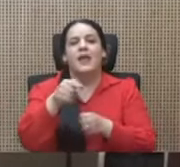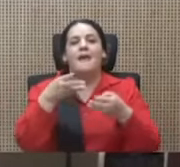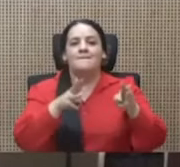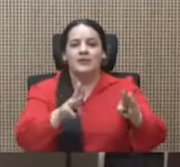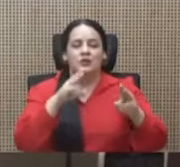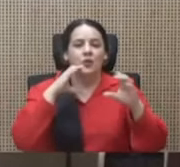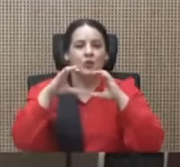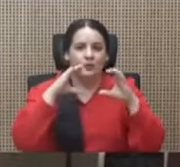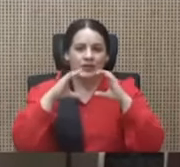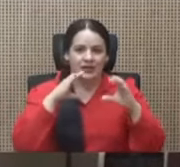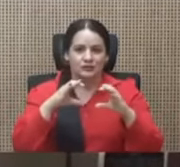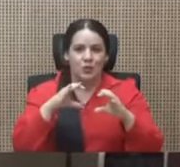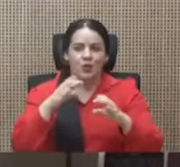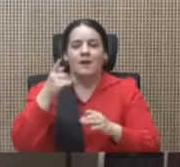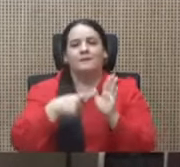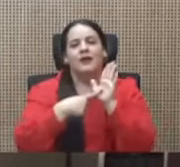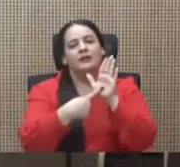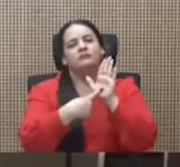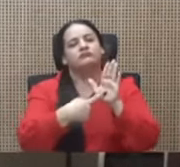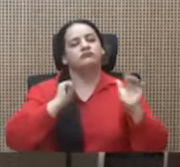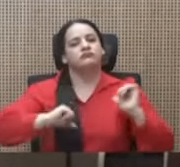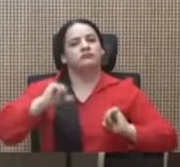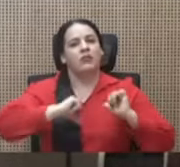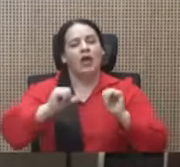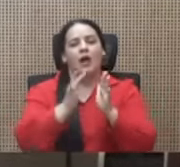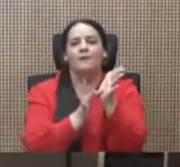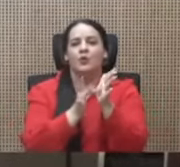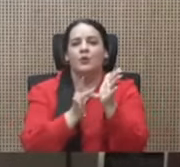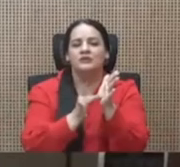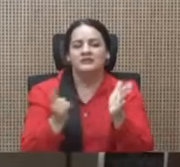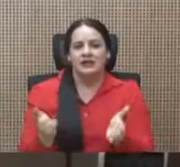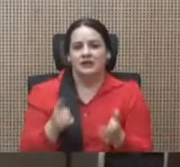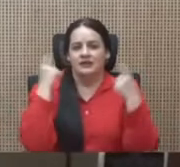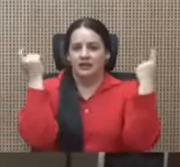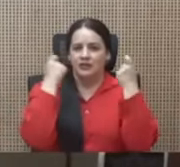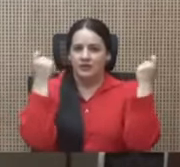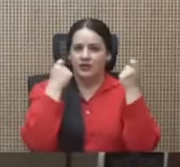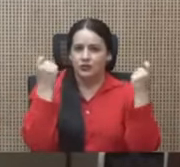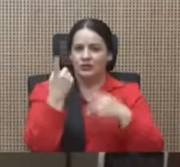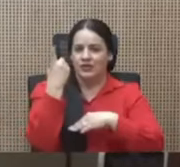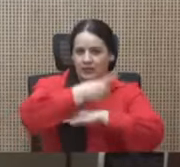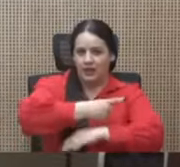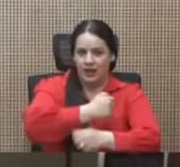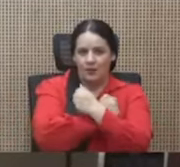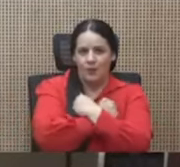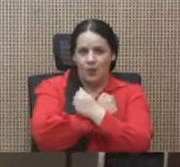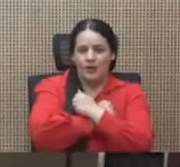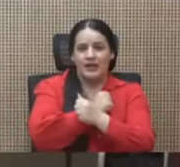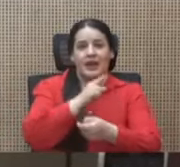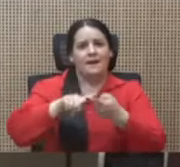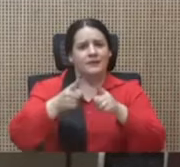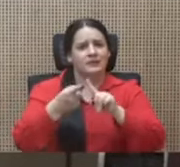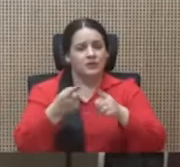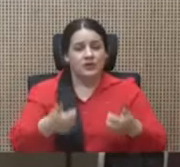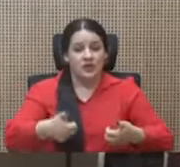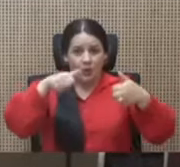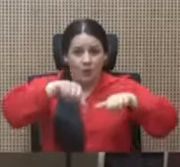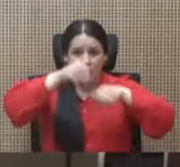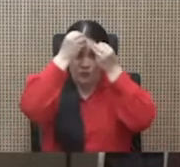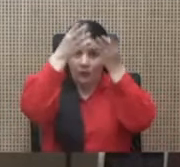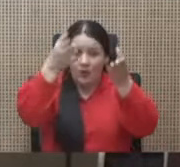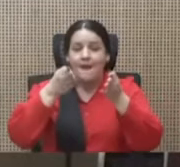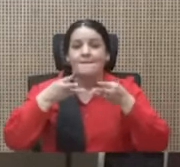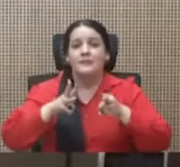mediático posiblemente Para aprovechar la celebración del Día de la amor y la amistad según la fuente y algunos medios de comunicación la